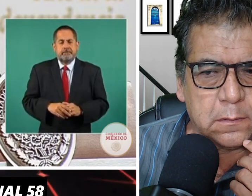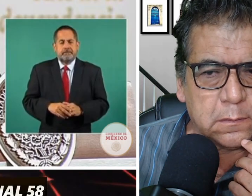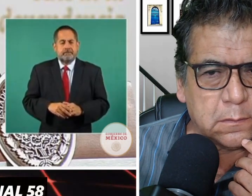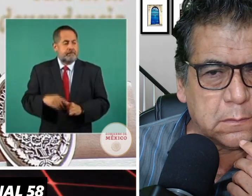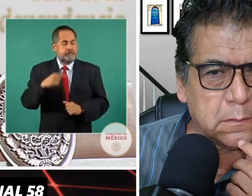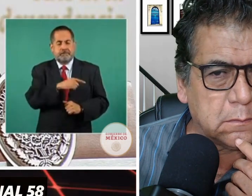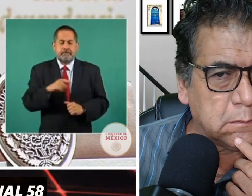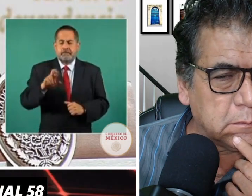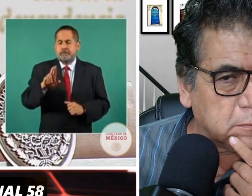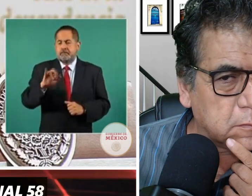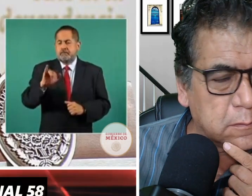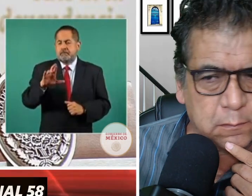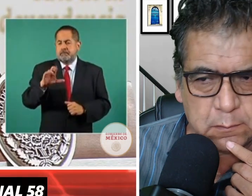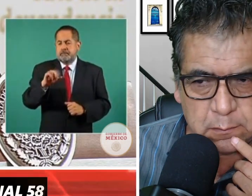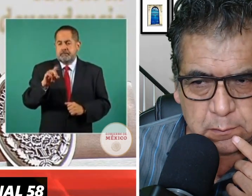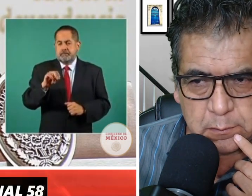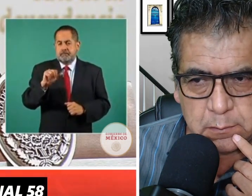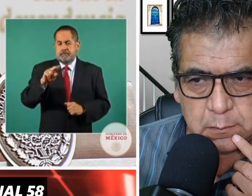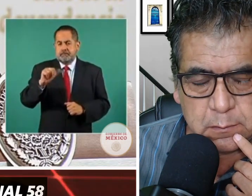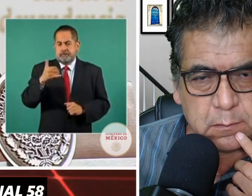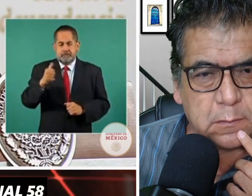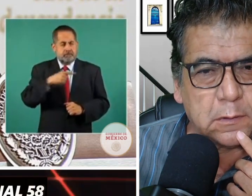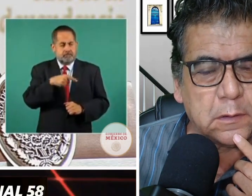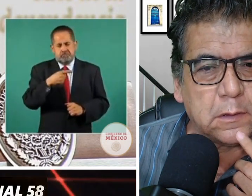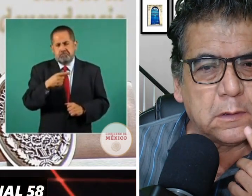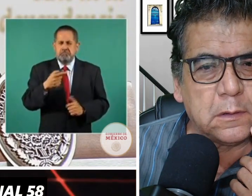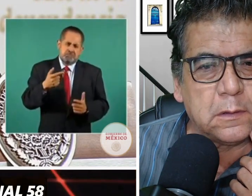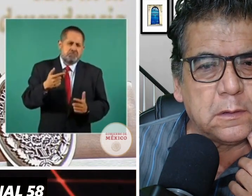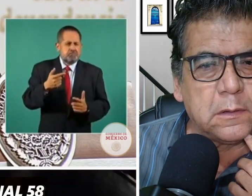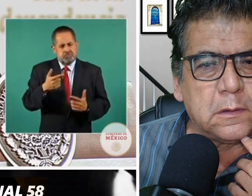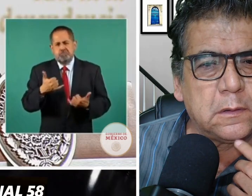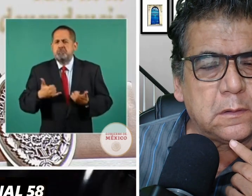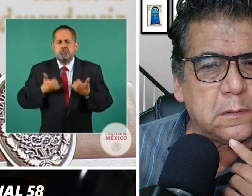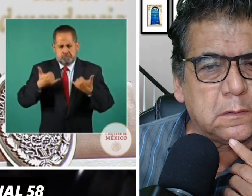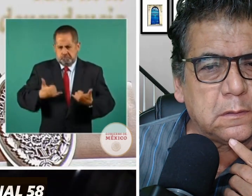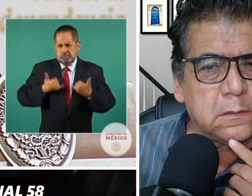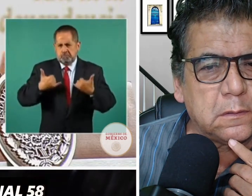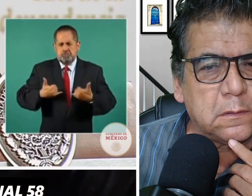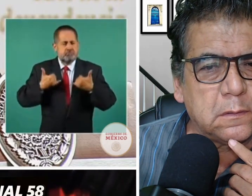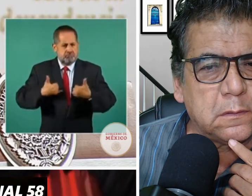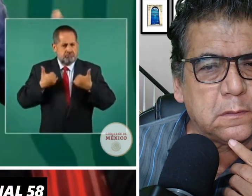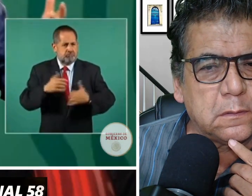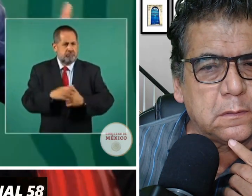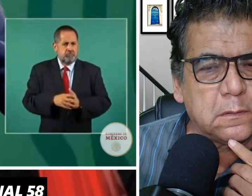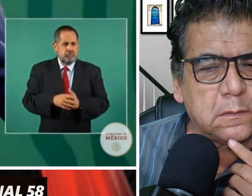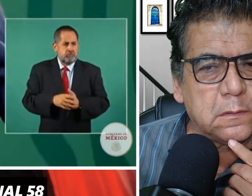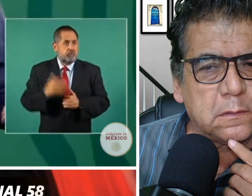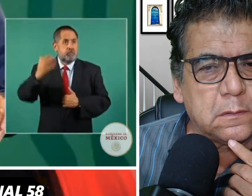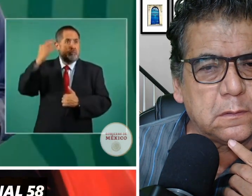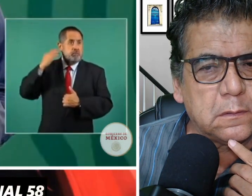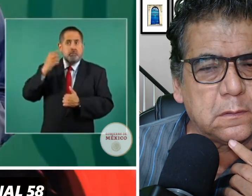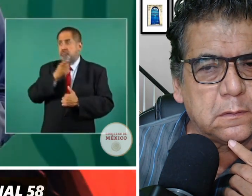Ricardo Anaya es una gente joven, relativamente, no era muy